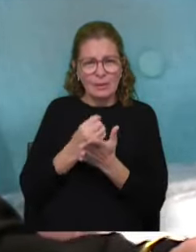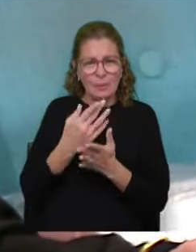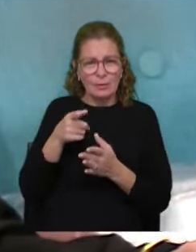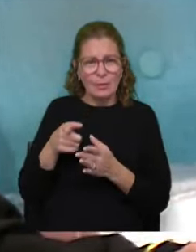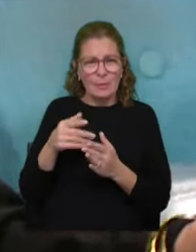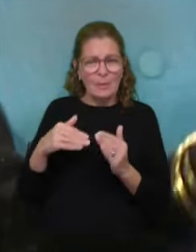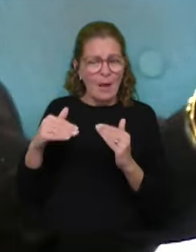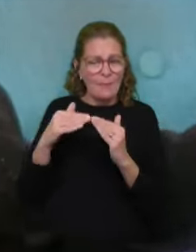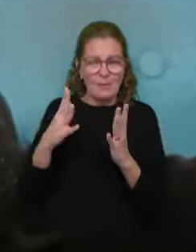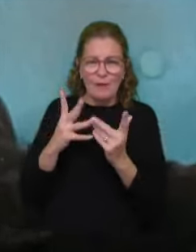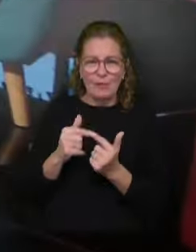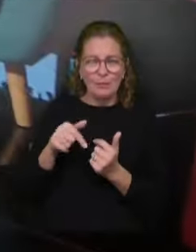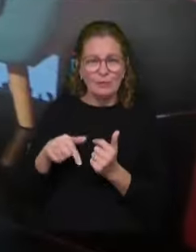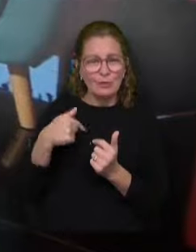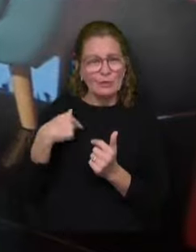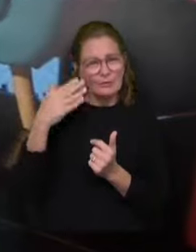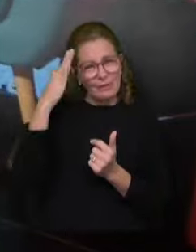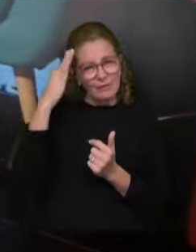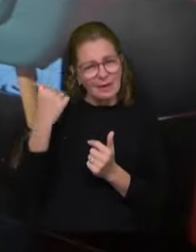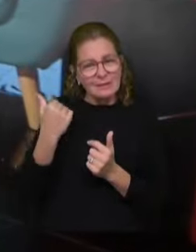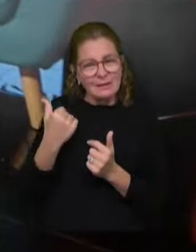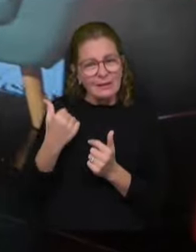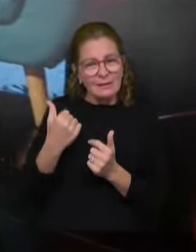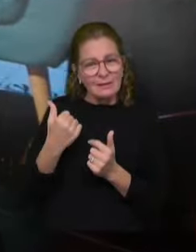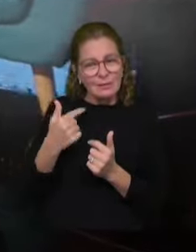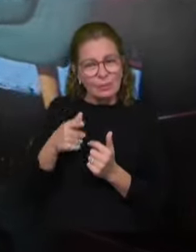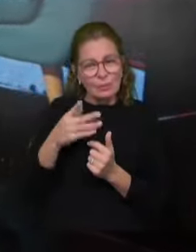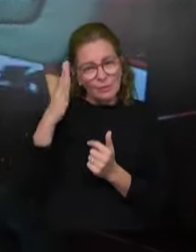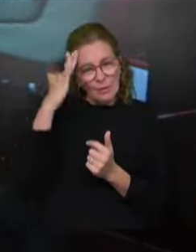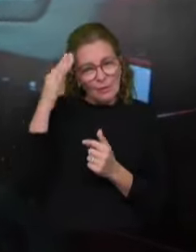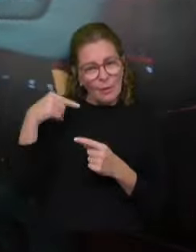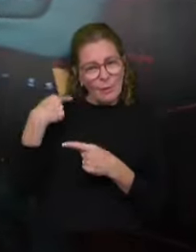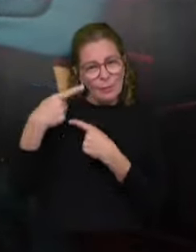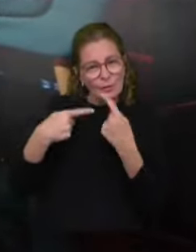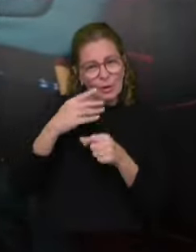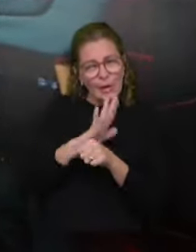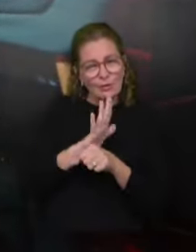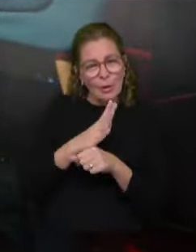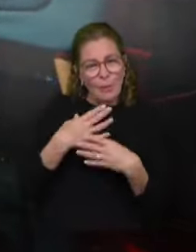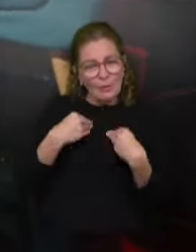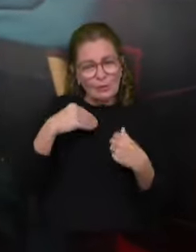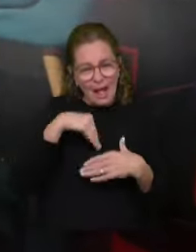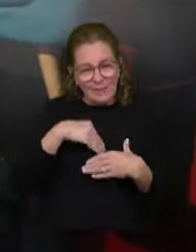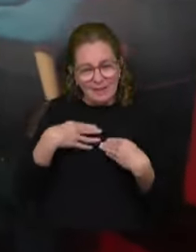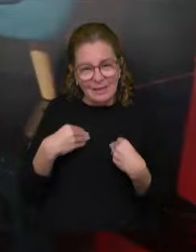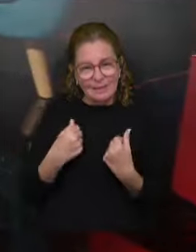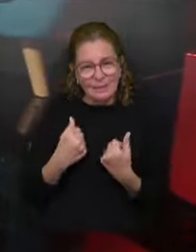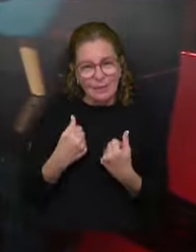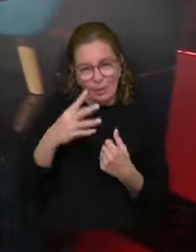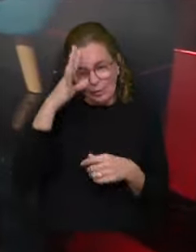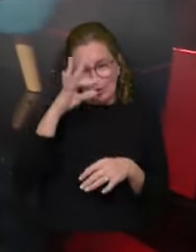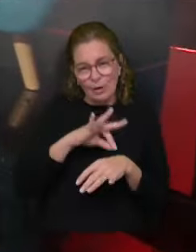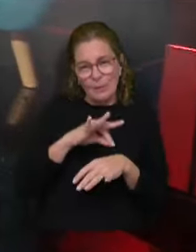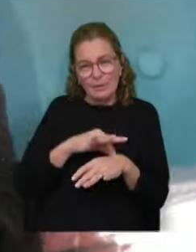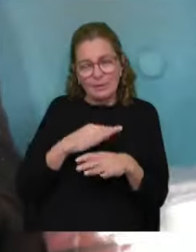mismo motivo, sí. Porque yo sabía que ella, tú sabes el proceso de un actor, que ella emocionalmente, tanto